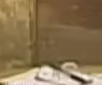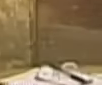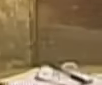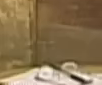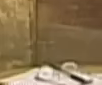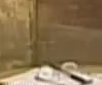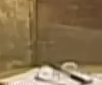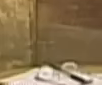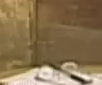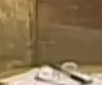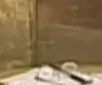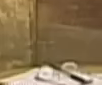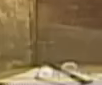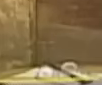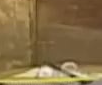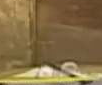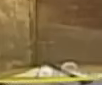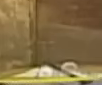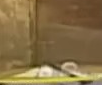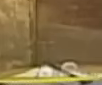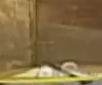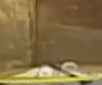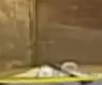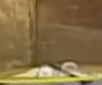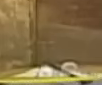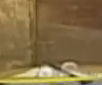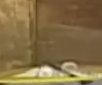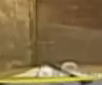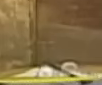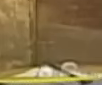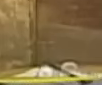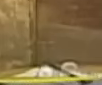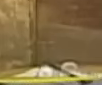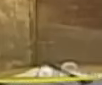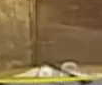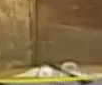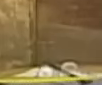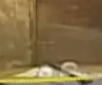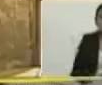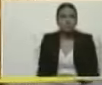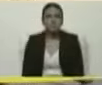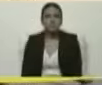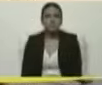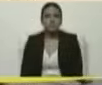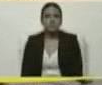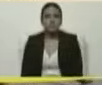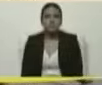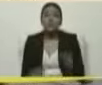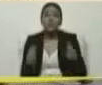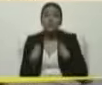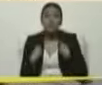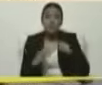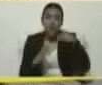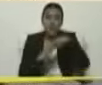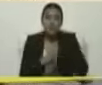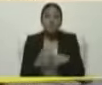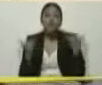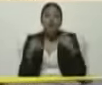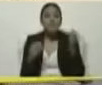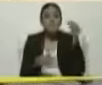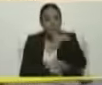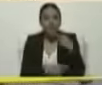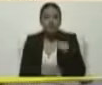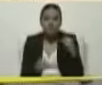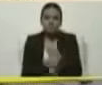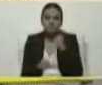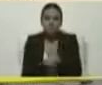Porque es muy difícil ver la película de la vida a uno cuando la vida ha sido tan intensa y cuando queda tanto por vivir y la